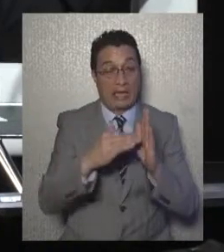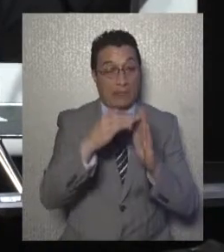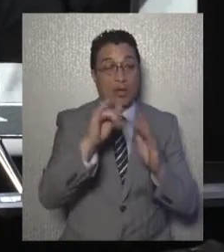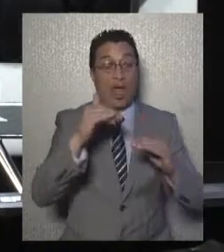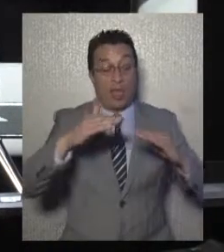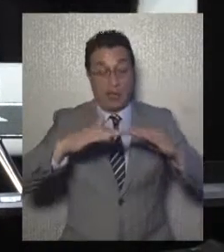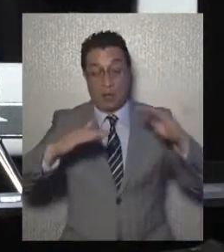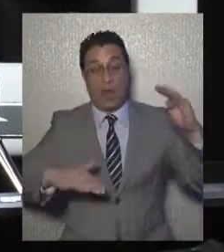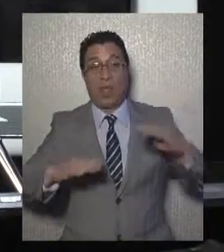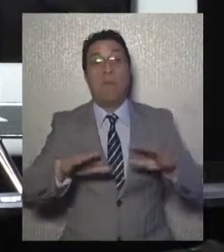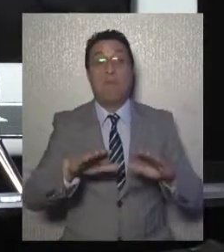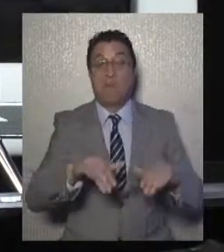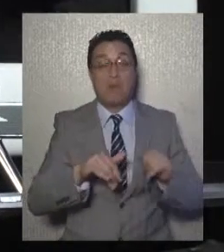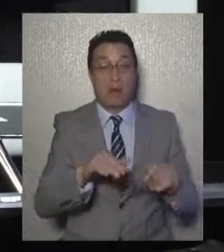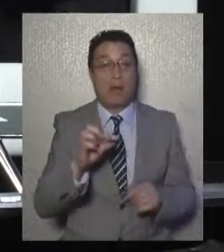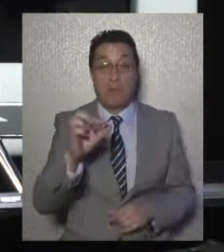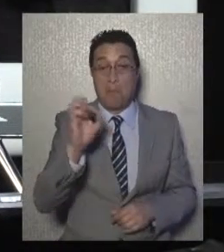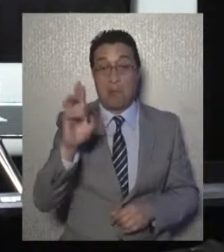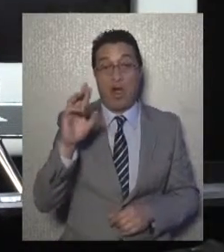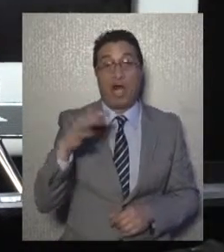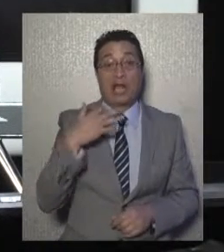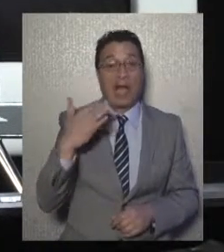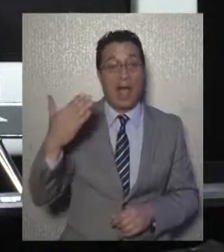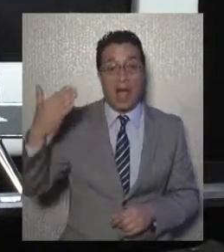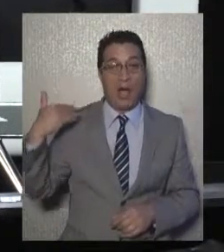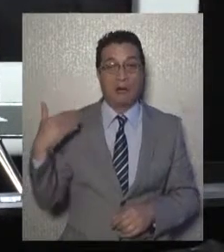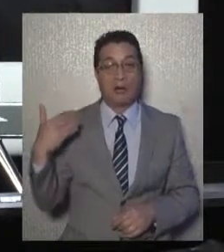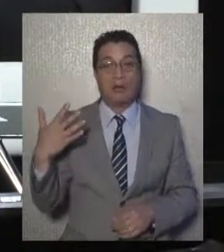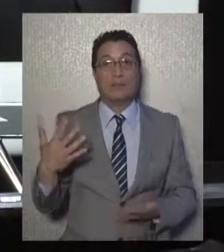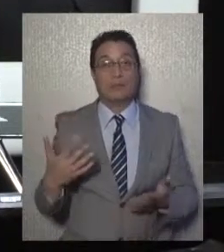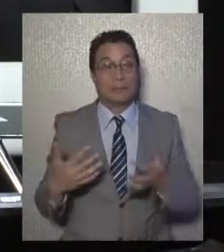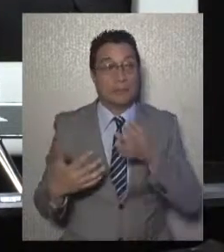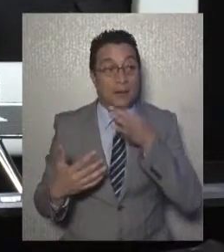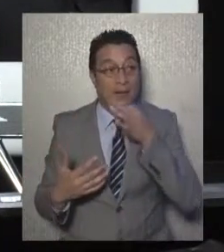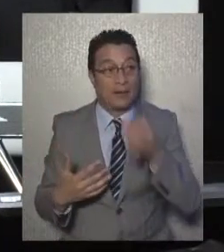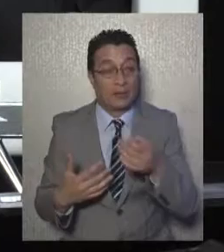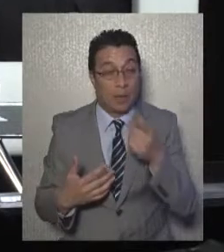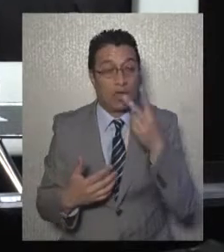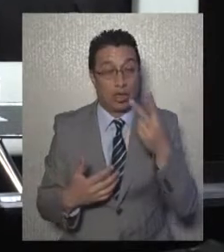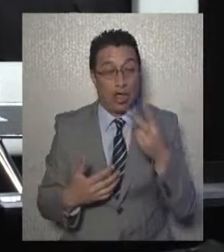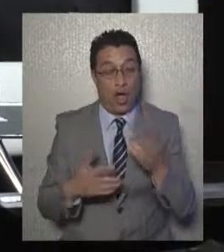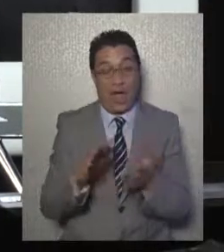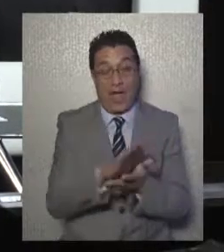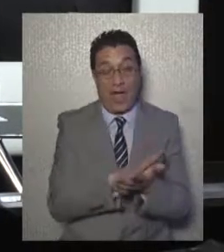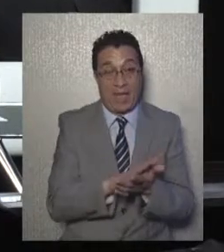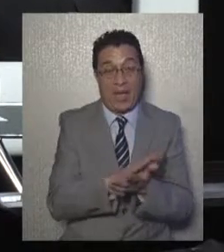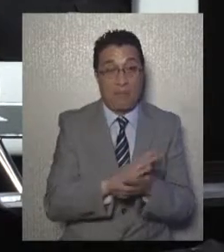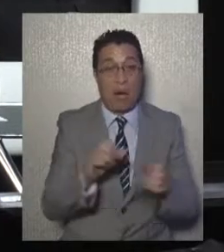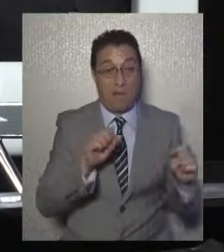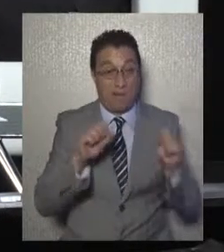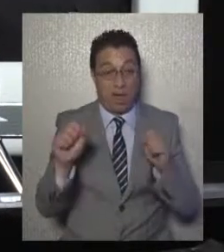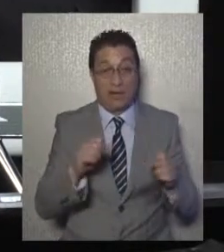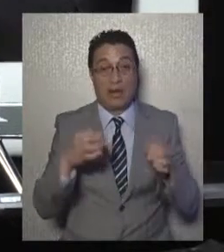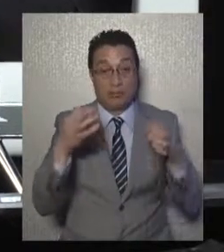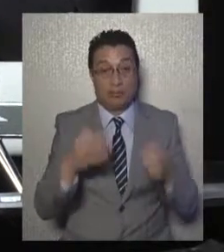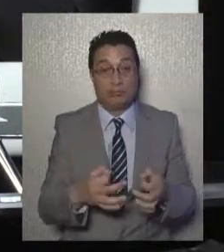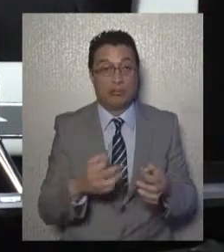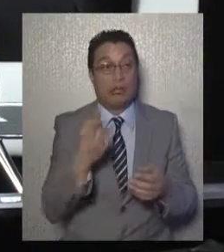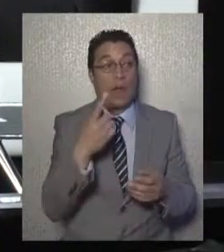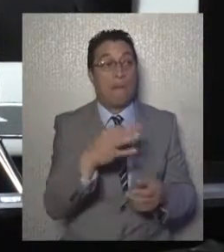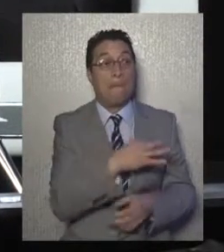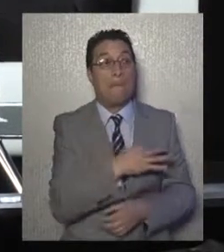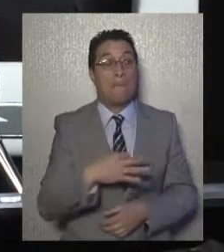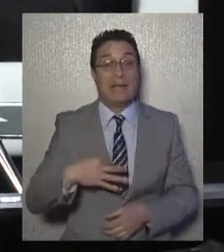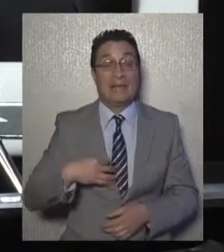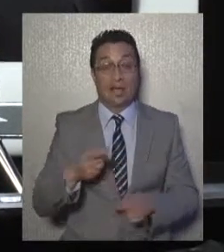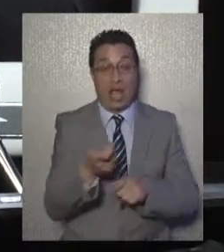desigualdad, porque el país va a terminar peor de lo que estaba antes. Dicho eso, te doy dos ejemplos de políticas concretas. Una la menciona el ministro de